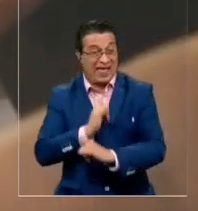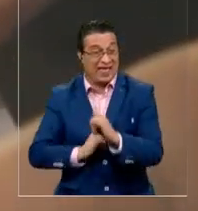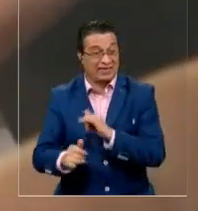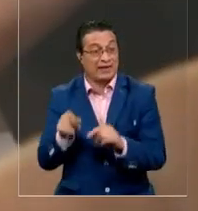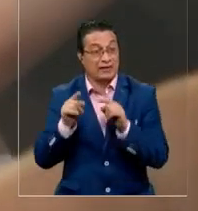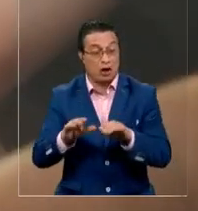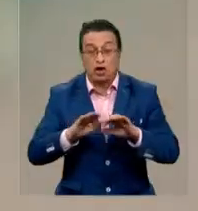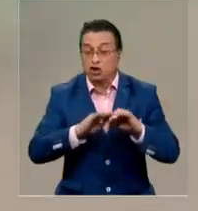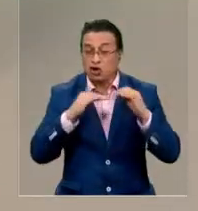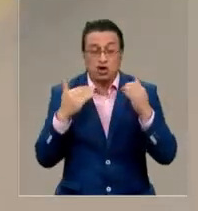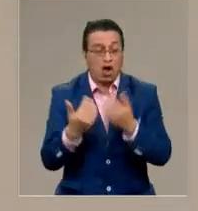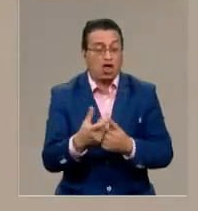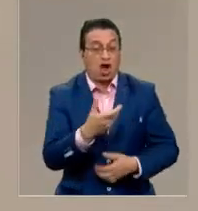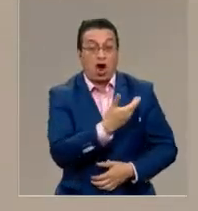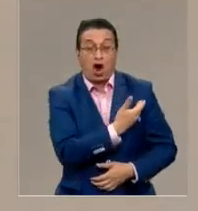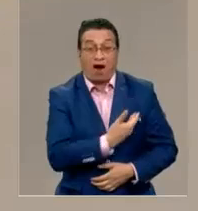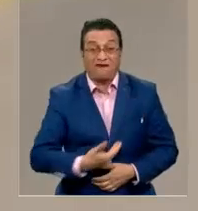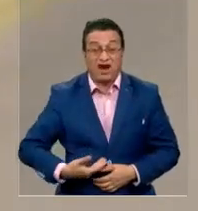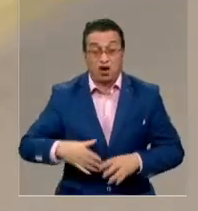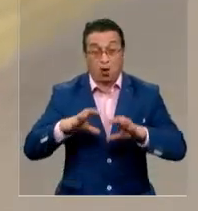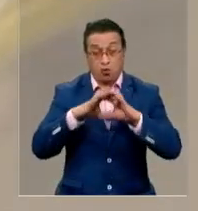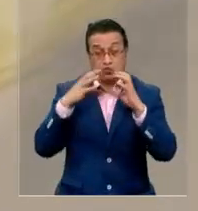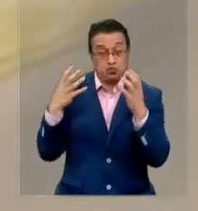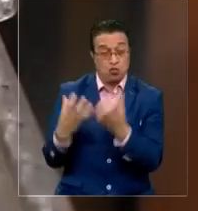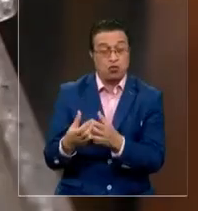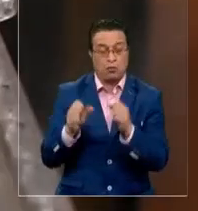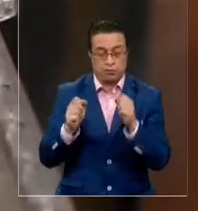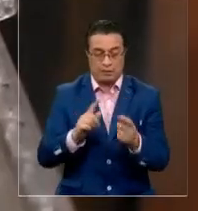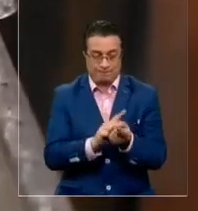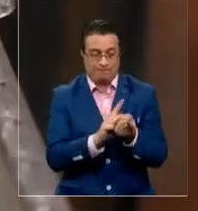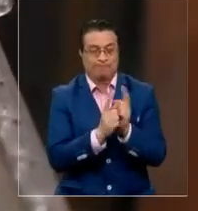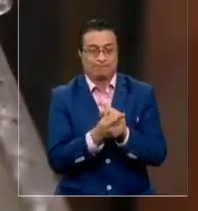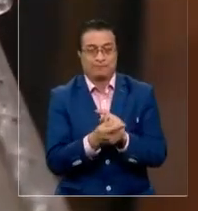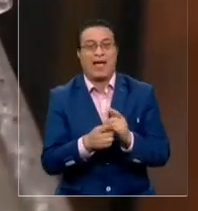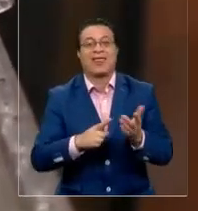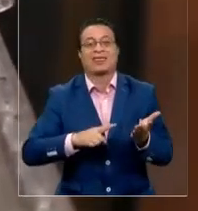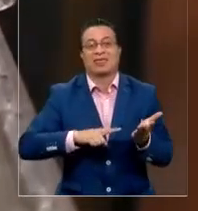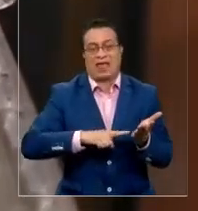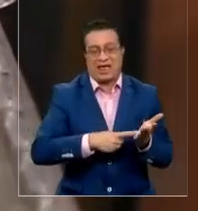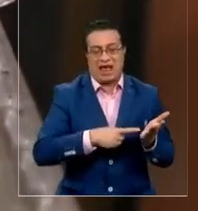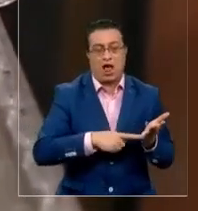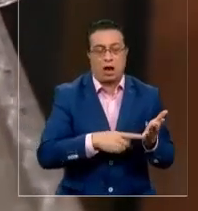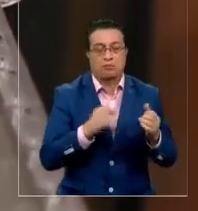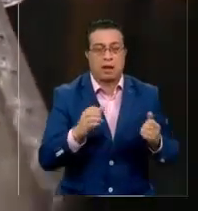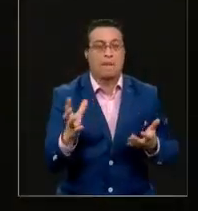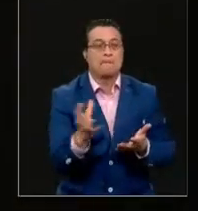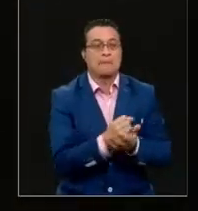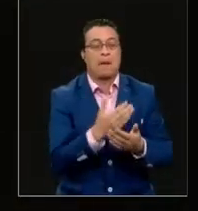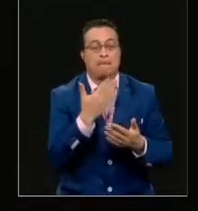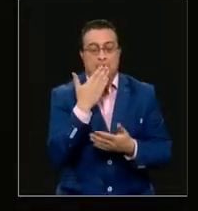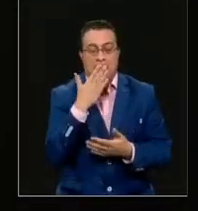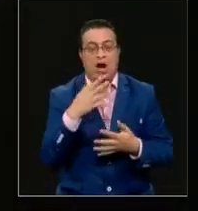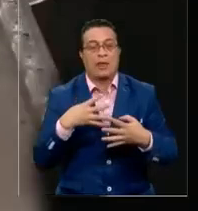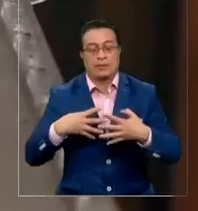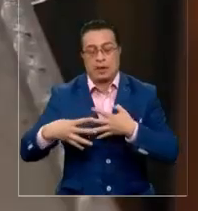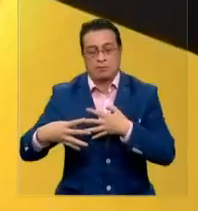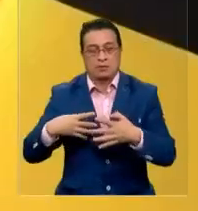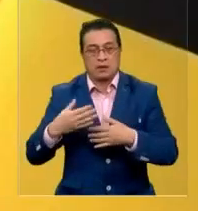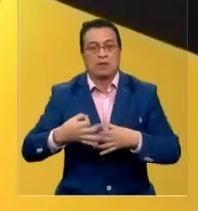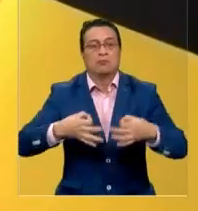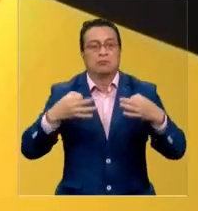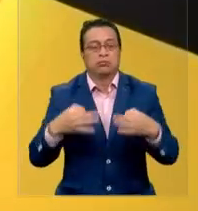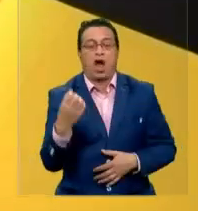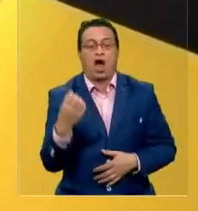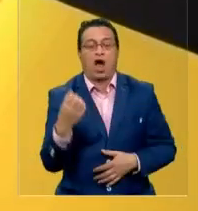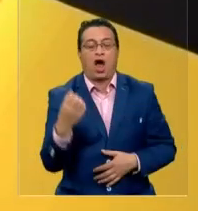que todos los gobiernos del mundo puedan pasarse a la tecnología de manera de lograr mayor transparencia, mayor eficiencia,